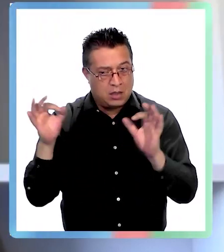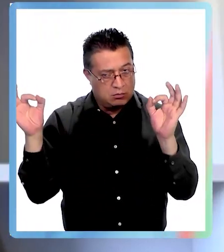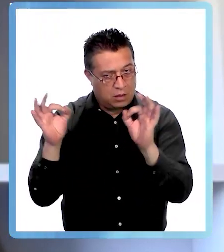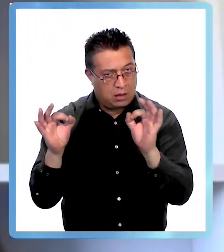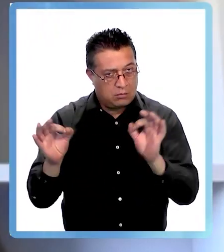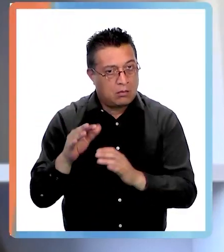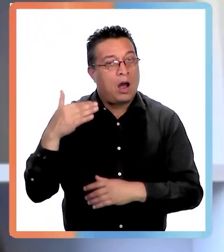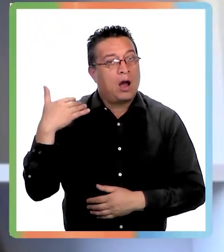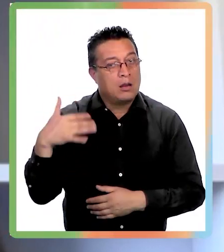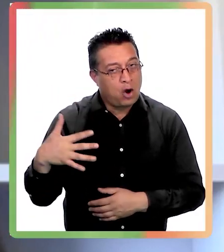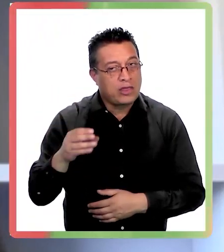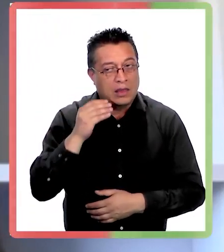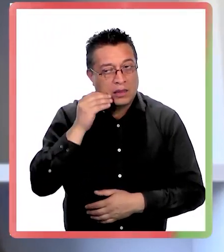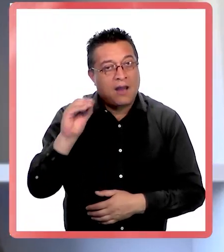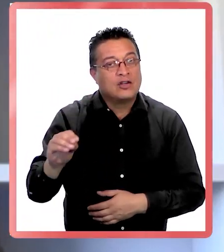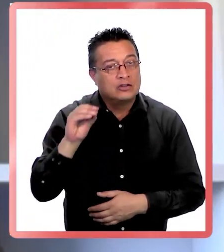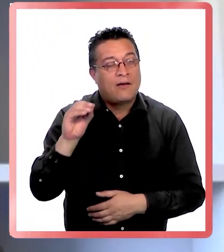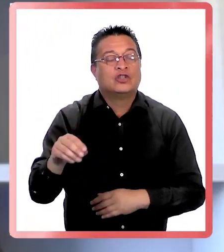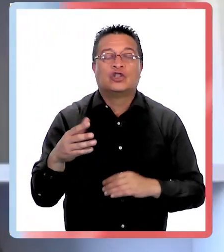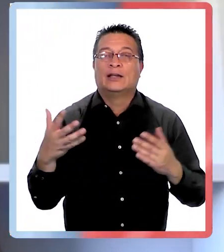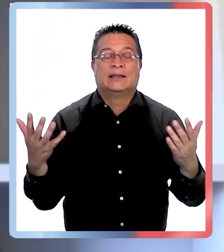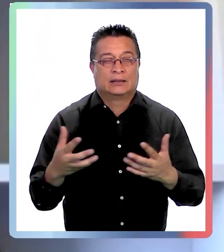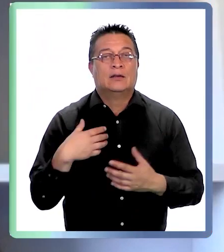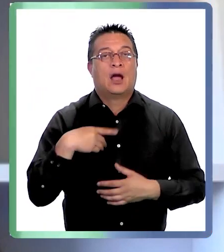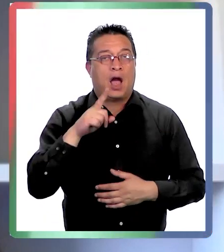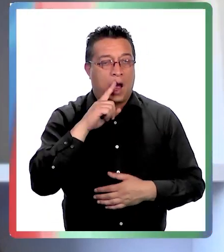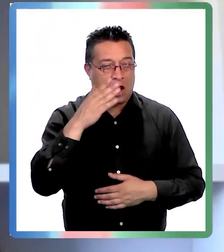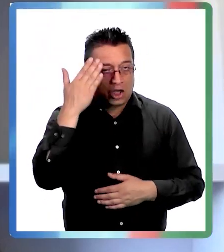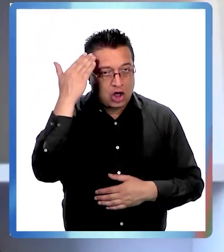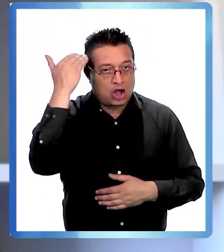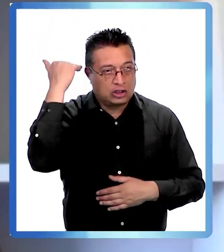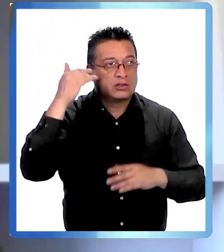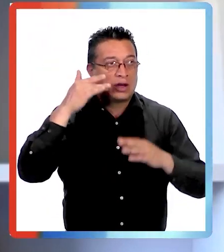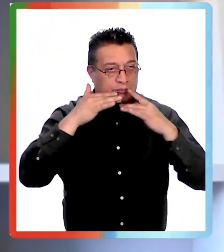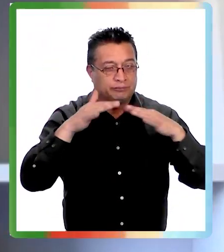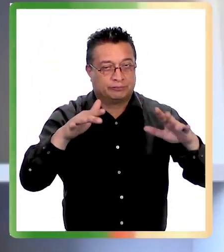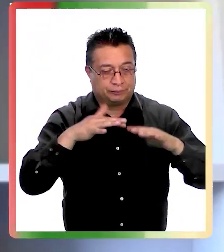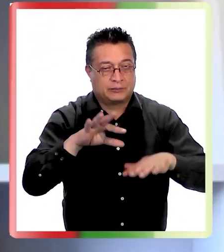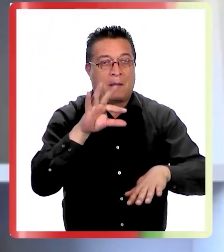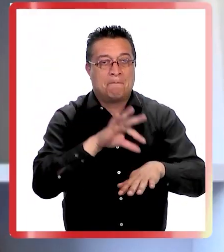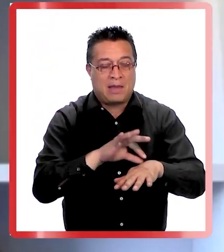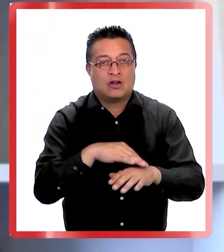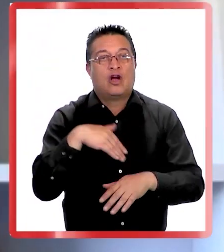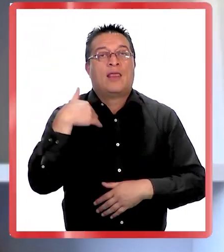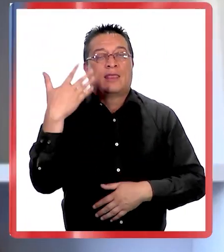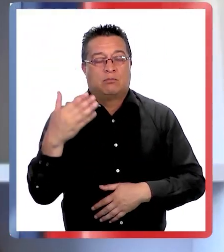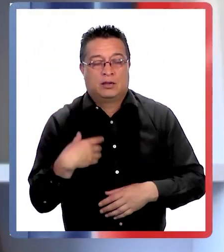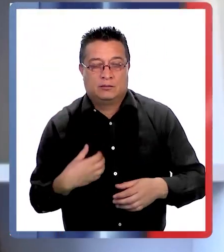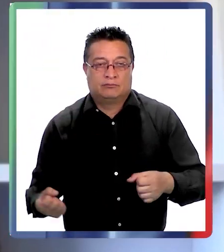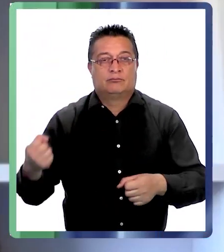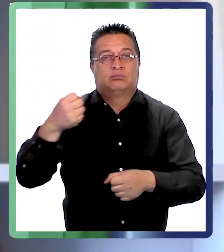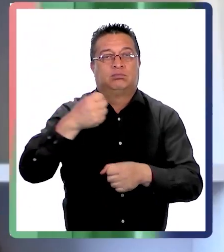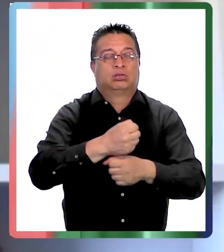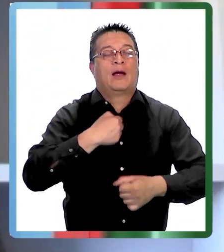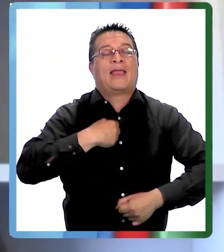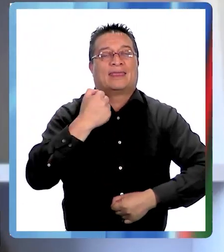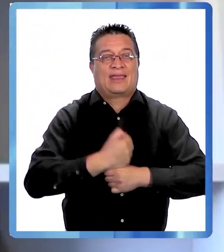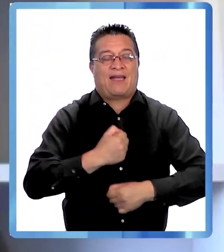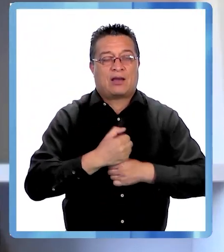pone harto énfasis, harta importancia a que exista una conciencia de los mismos médicos que después van a ir